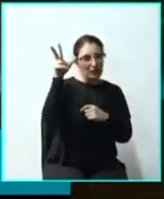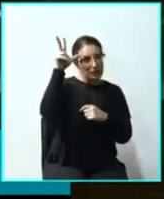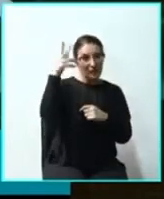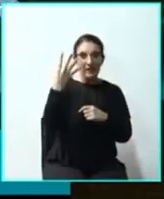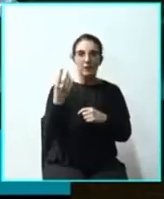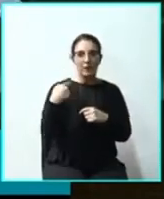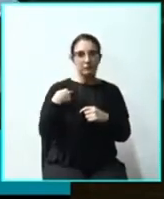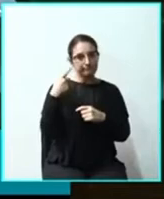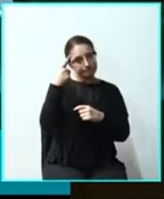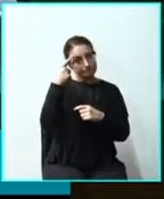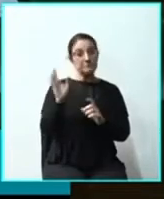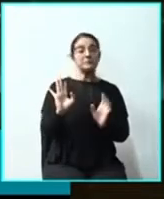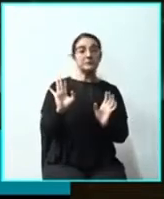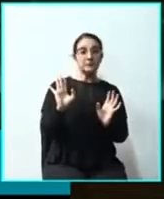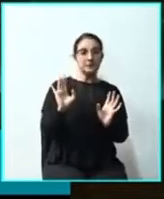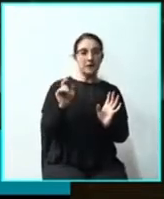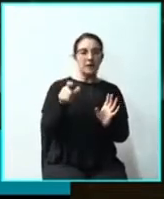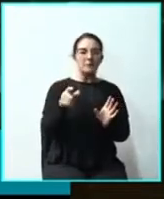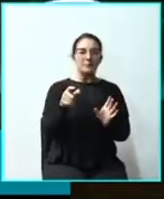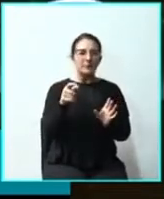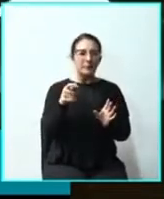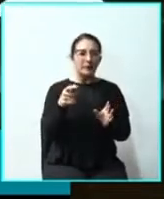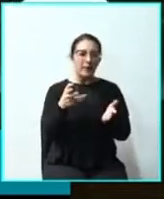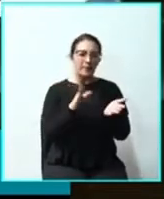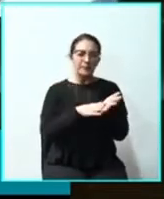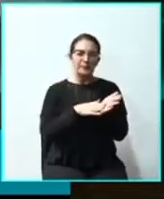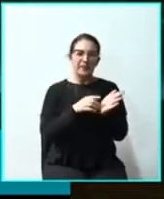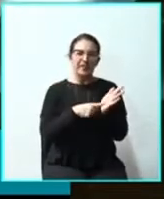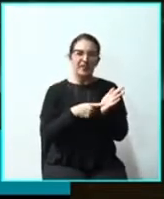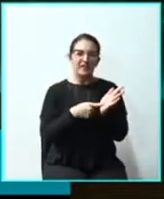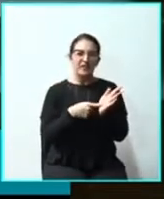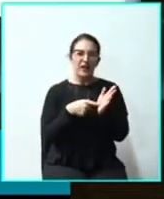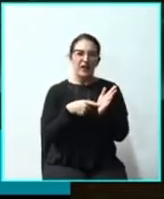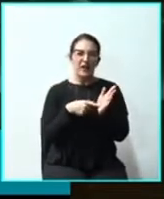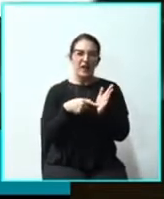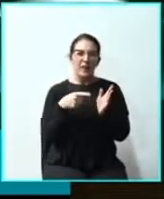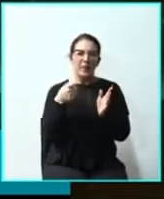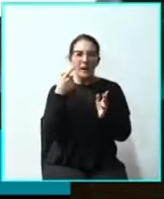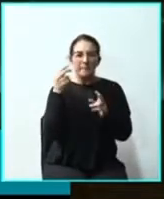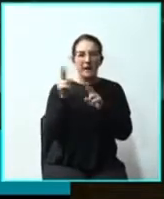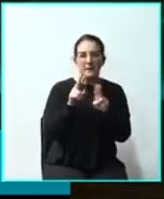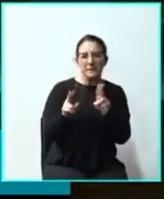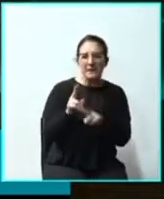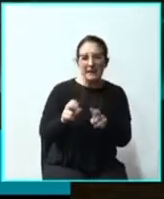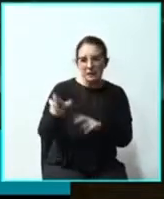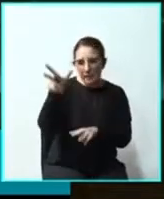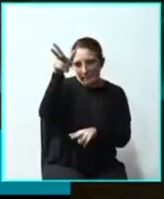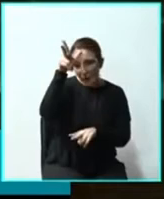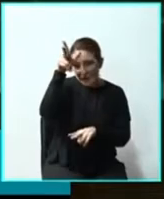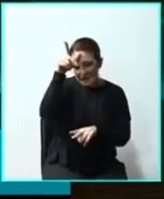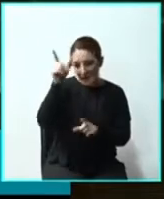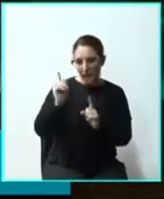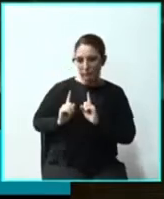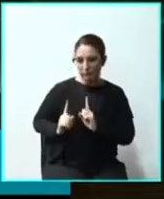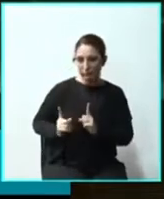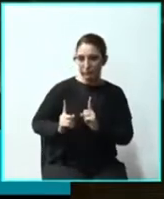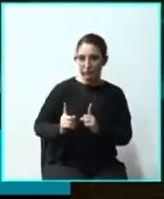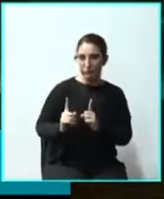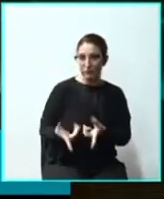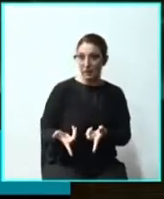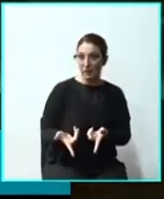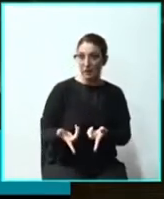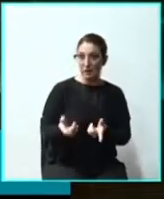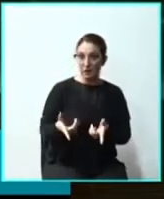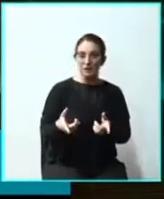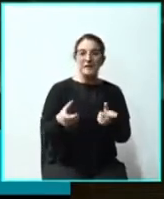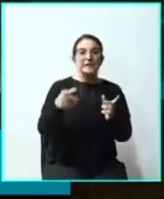la atención, porque habla de investigaciones policiales en curso. Es decir, si hubiese una investigación policial en curso, no se destruiría este material en